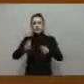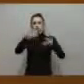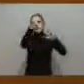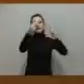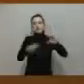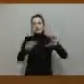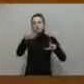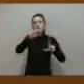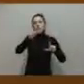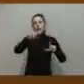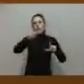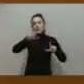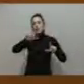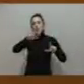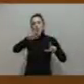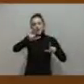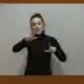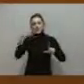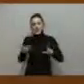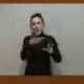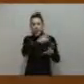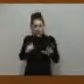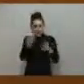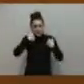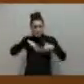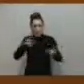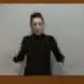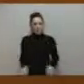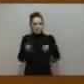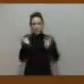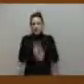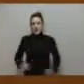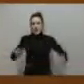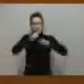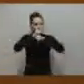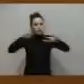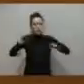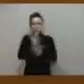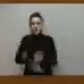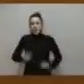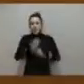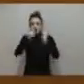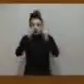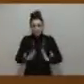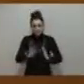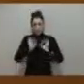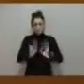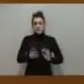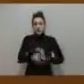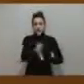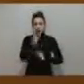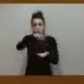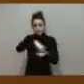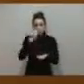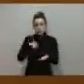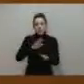Cobaciella, y no se le da absolutamente ninguna promoción ni divulgación. Es un edificio que ya existe. Entonces, en principio vamos